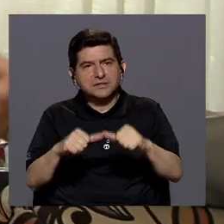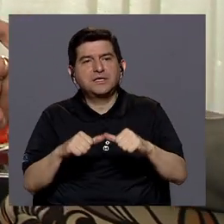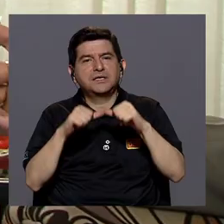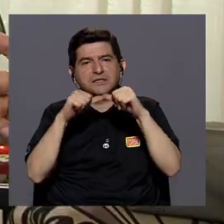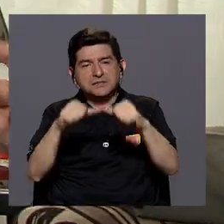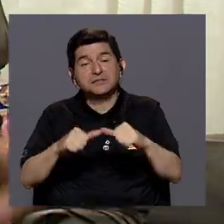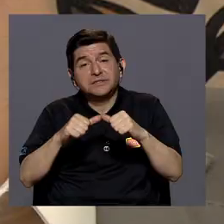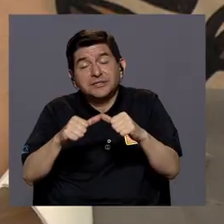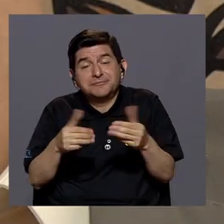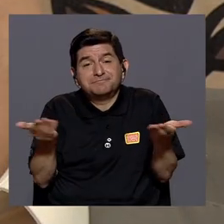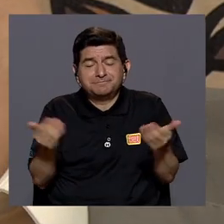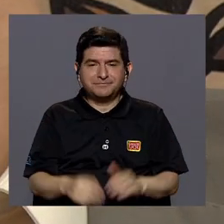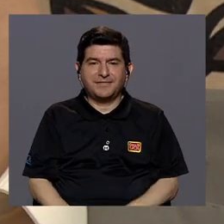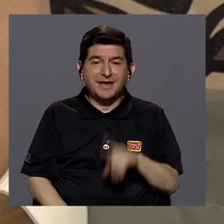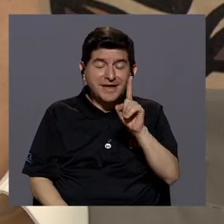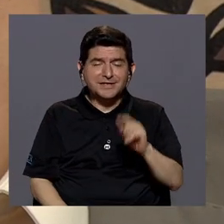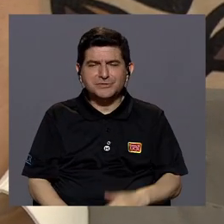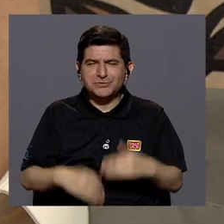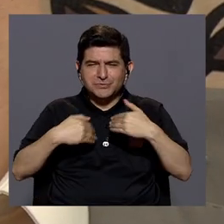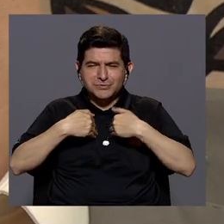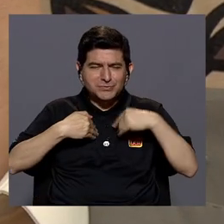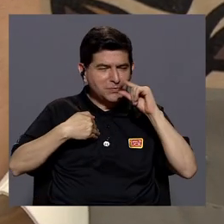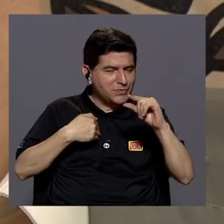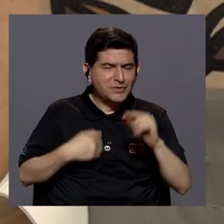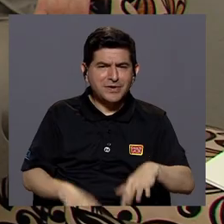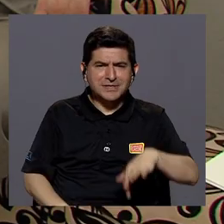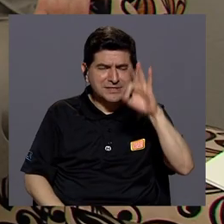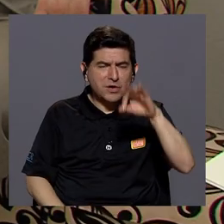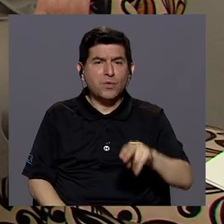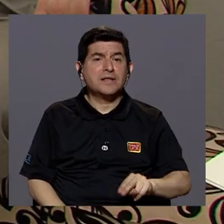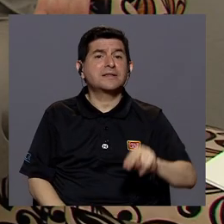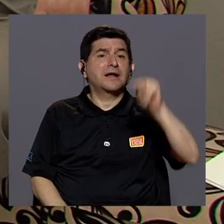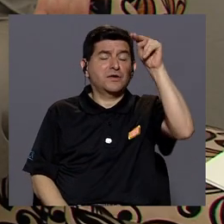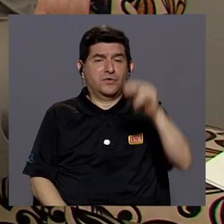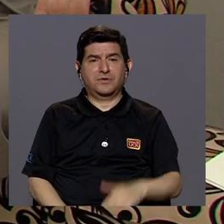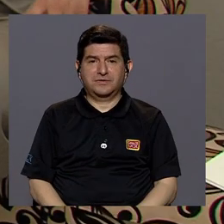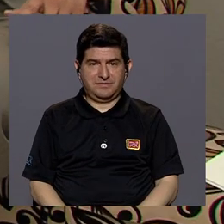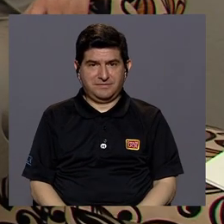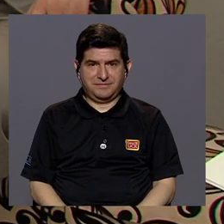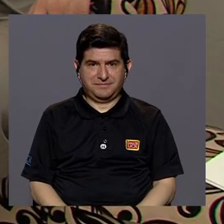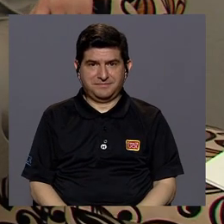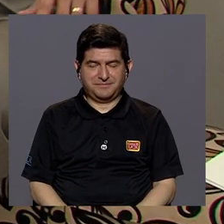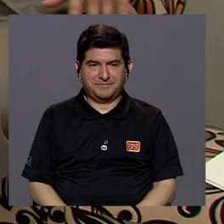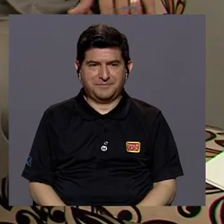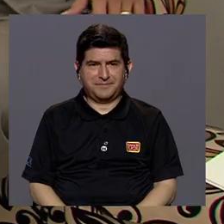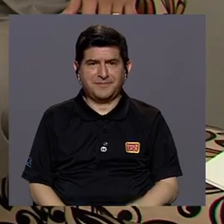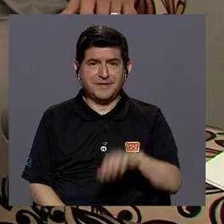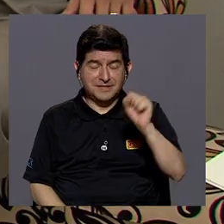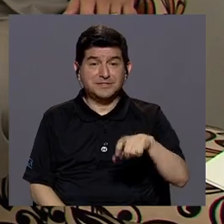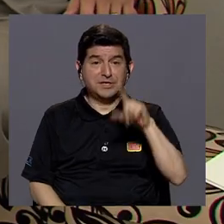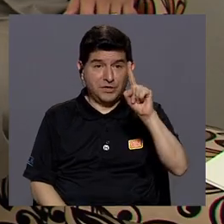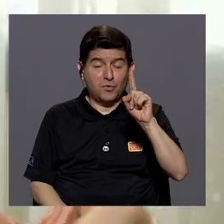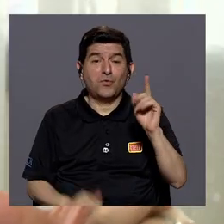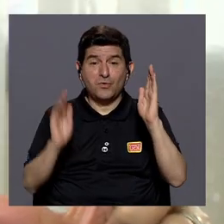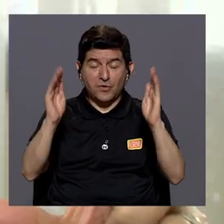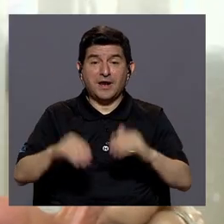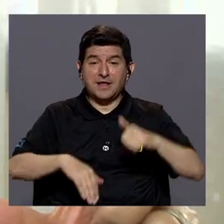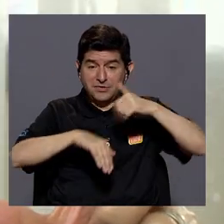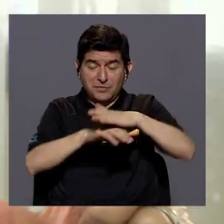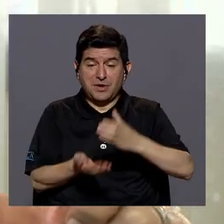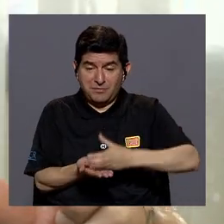Que además es un insecto que lo podemos encontrar mucho en la zona norte. Yo tenía una que me mandaron grande en un